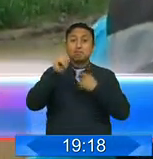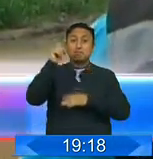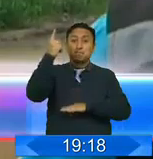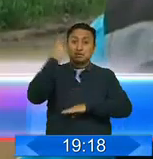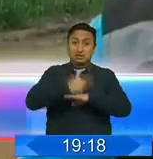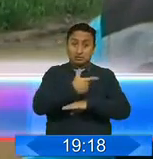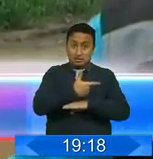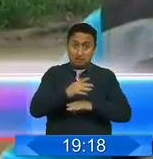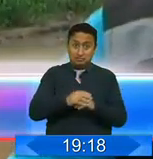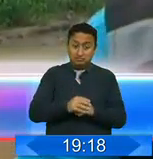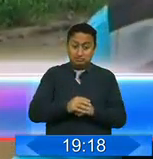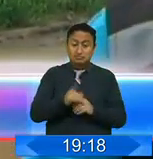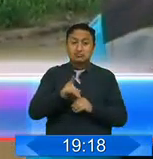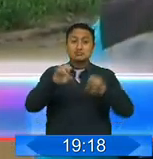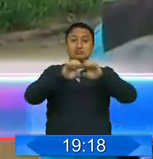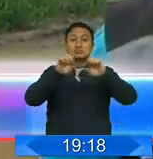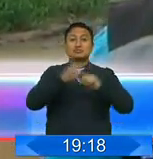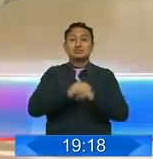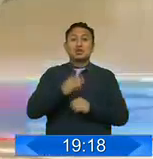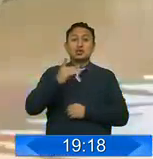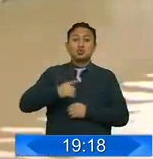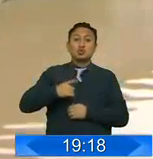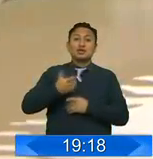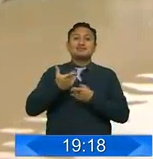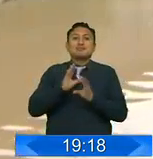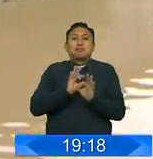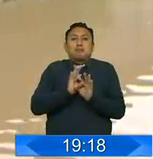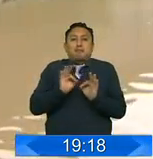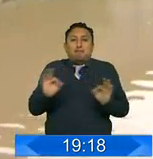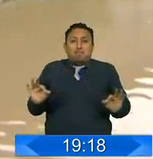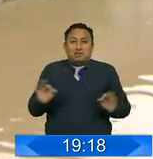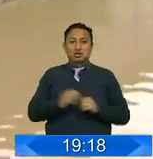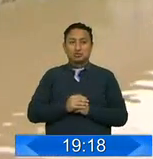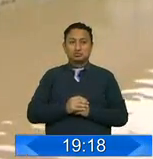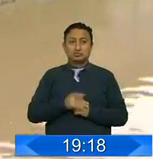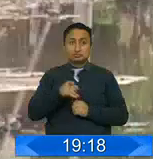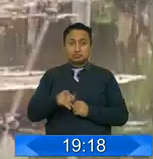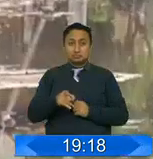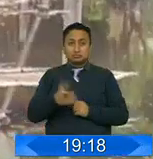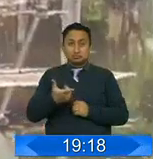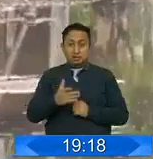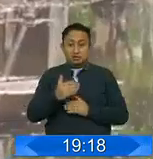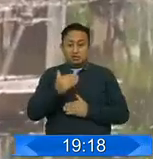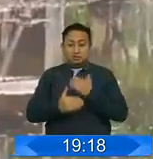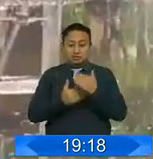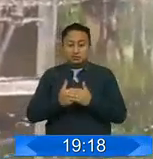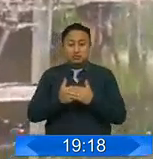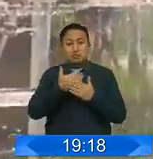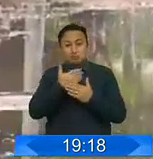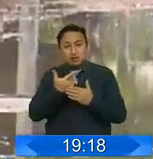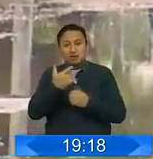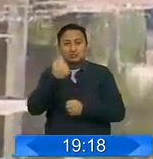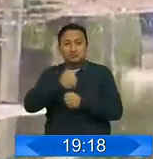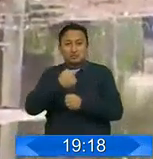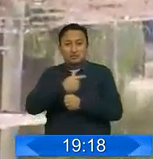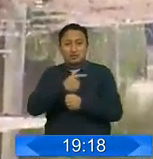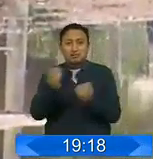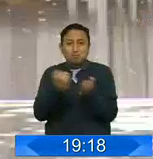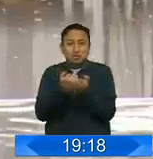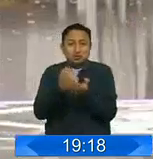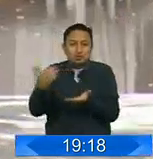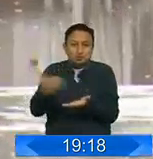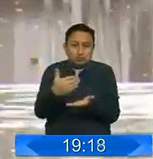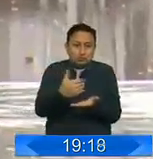cuenta con la empresa Durán Limpio. Esto ya va a generar una mejora muy importante en el cantón en la recolección de